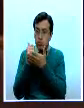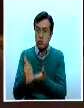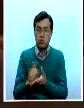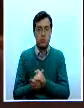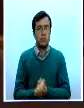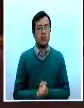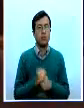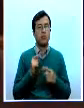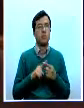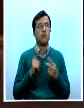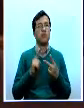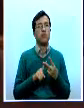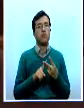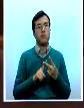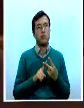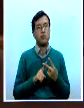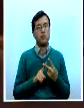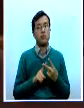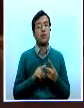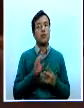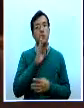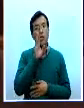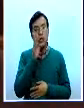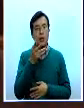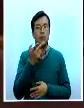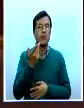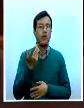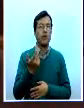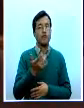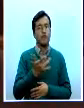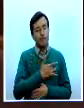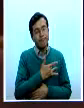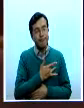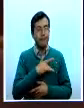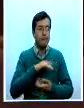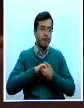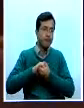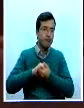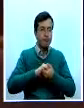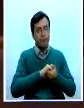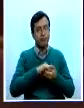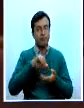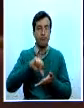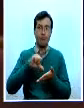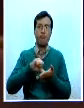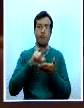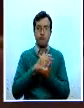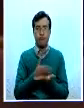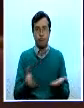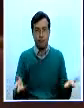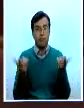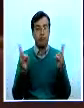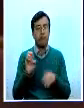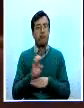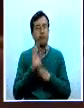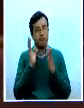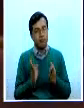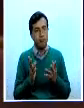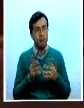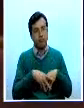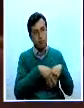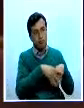y sobre todo como le vuelvo a insistir ir con un carácter de solidaridad hacia la sociedad sea la ciudad y hacia el mismo ecuatoriano que